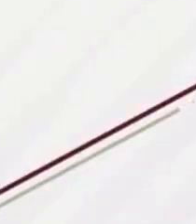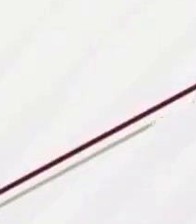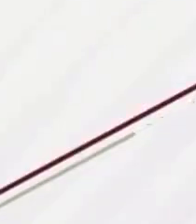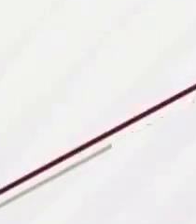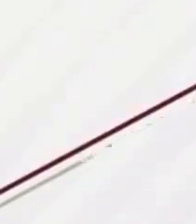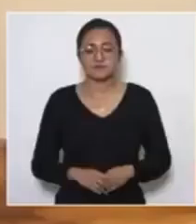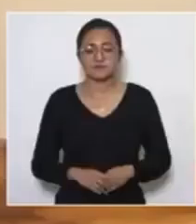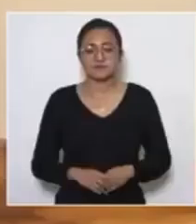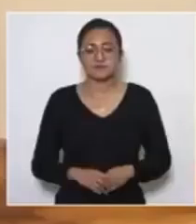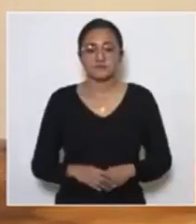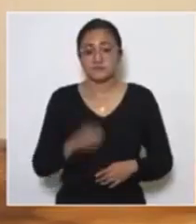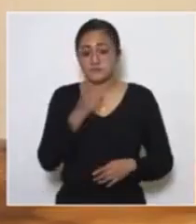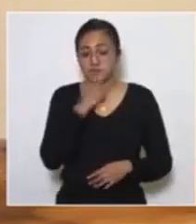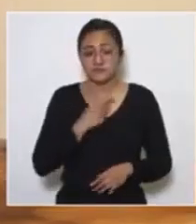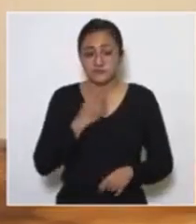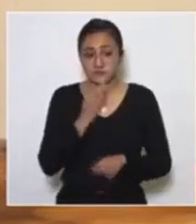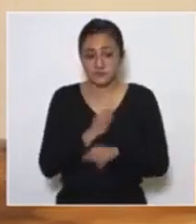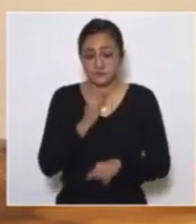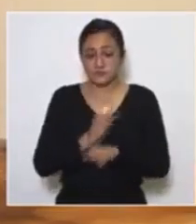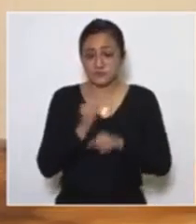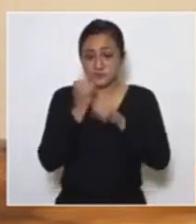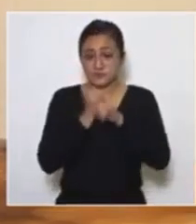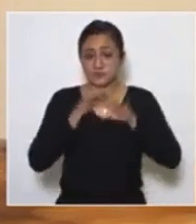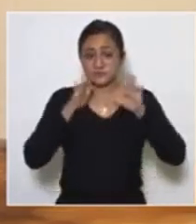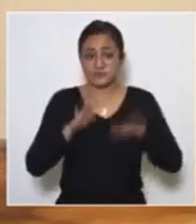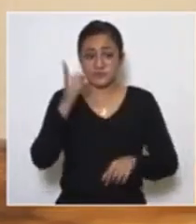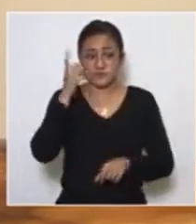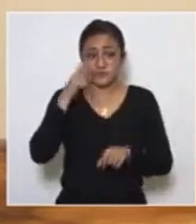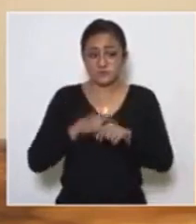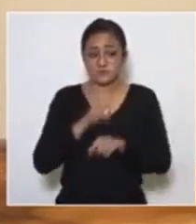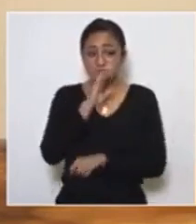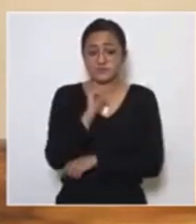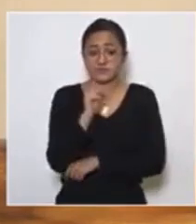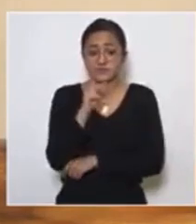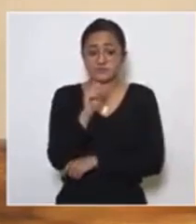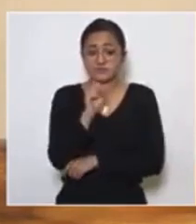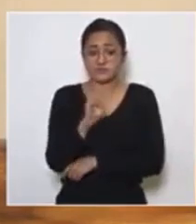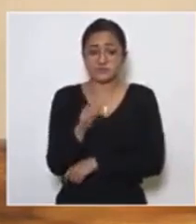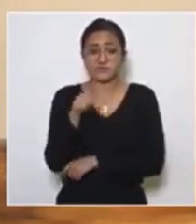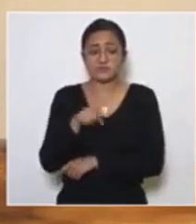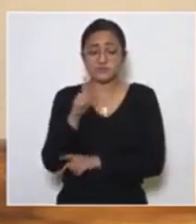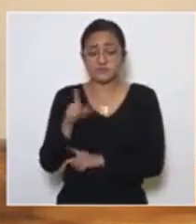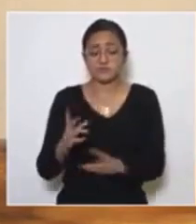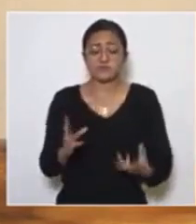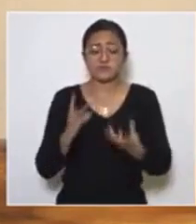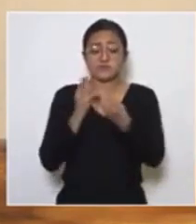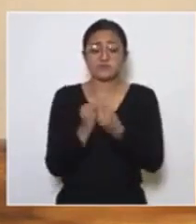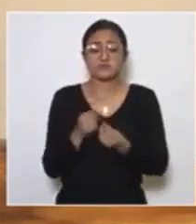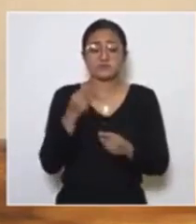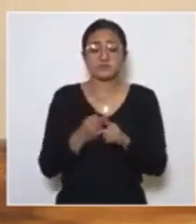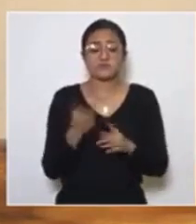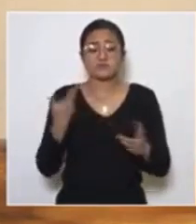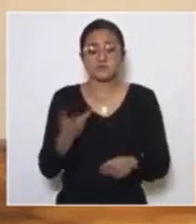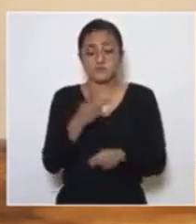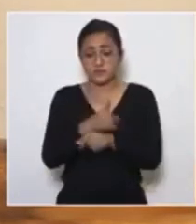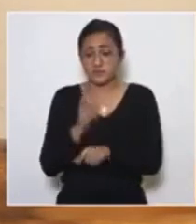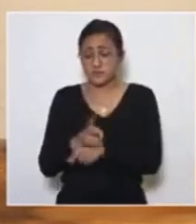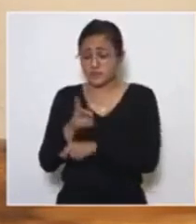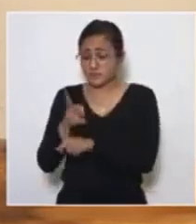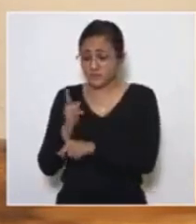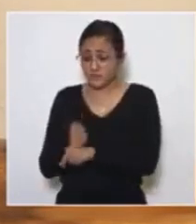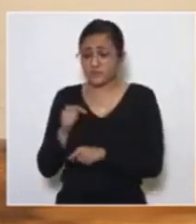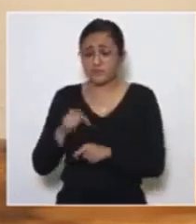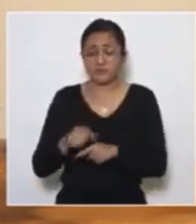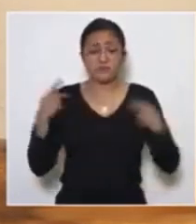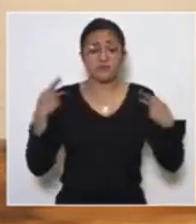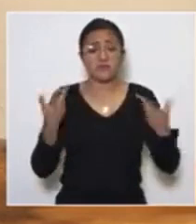Me han informado en este momento el director del CAPSE que la suma de licitaciones